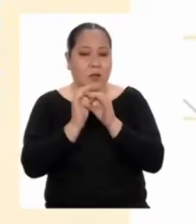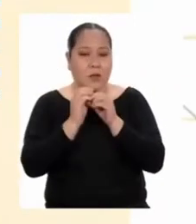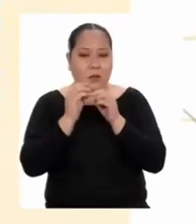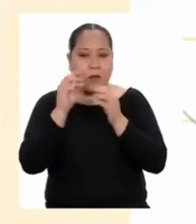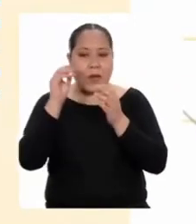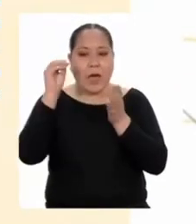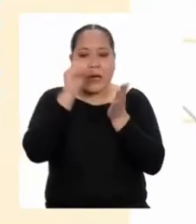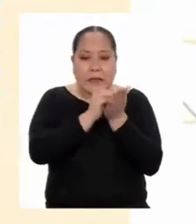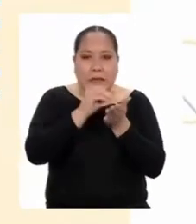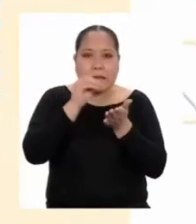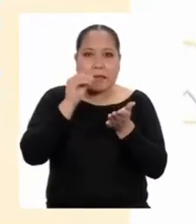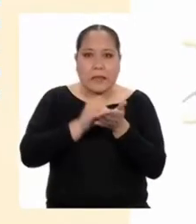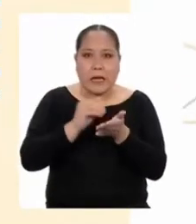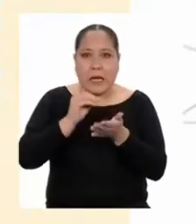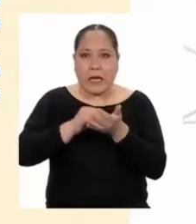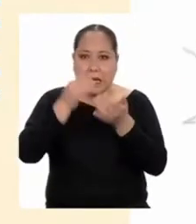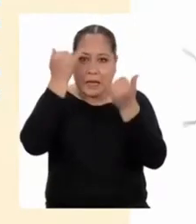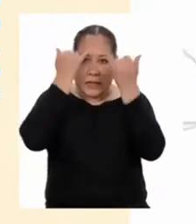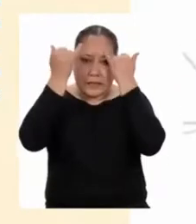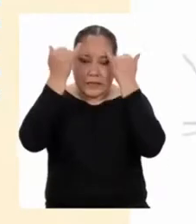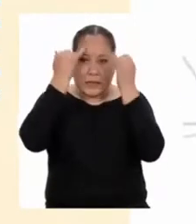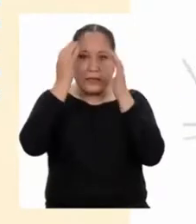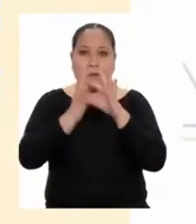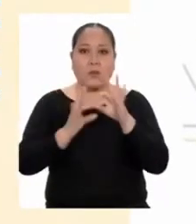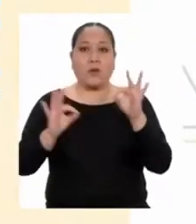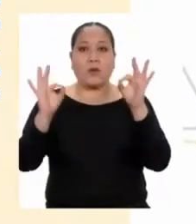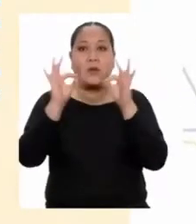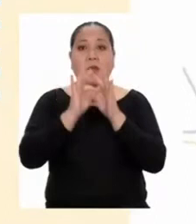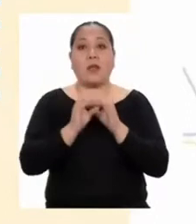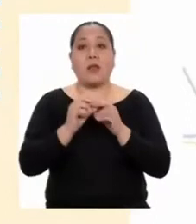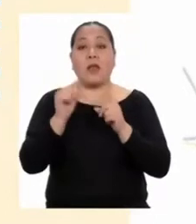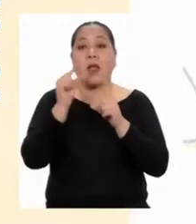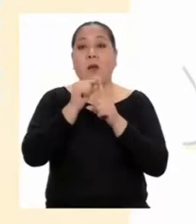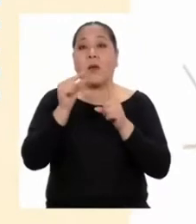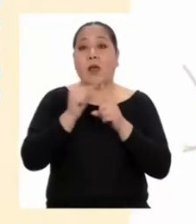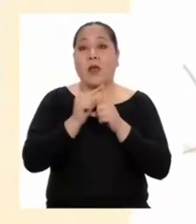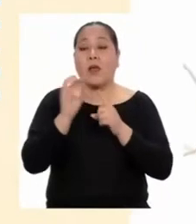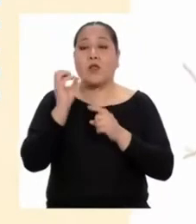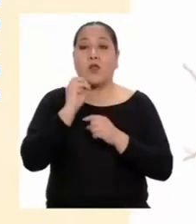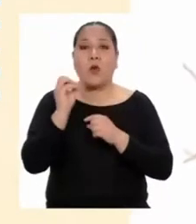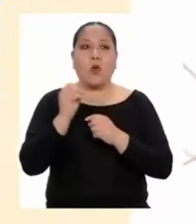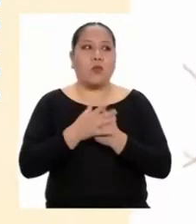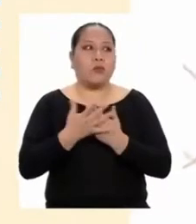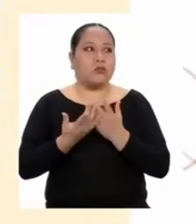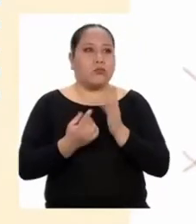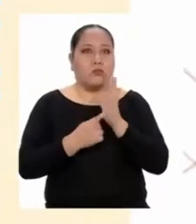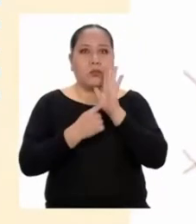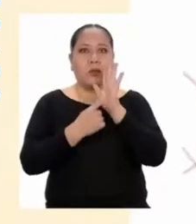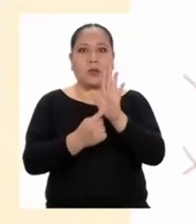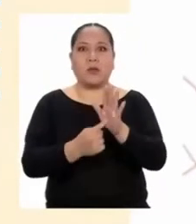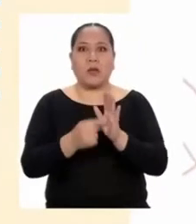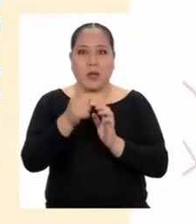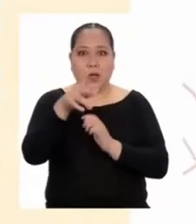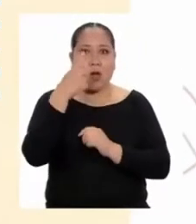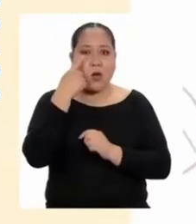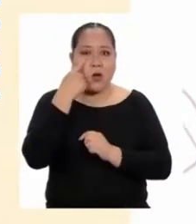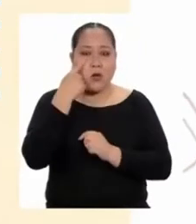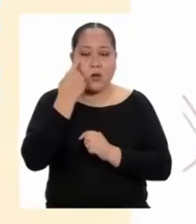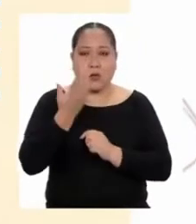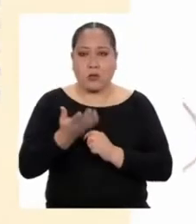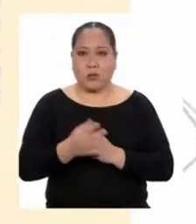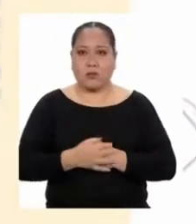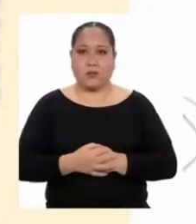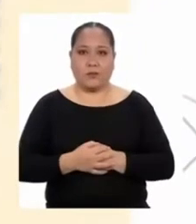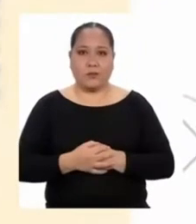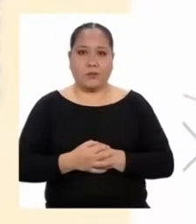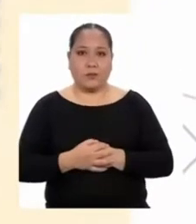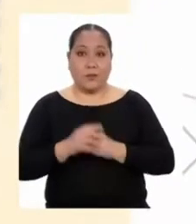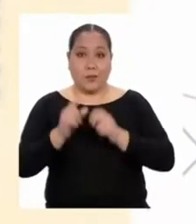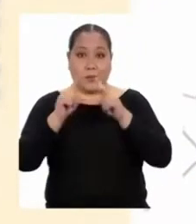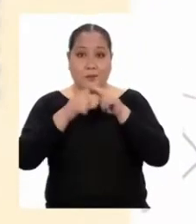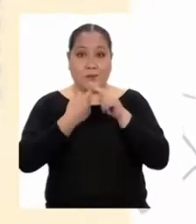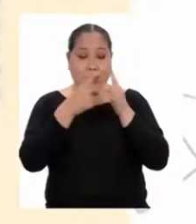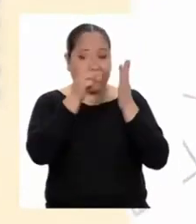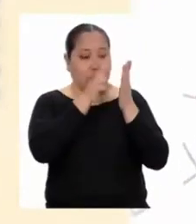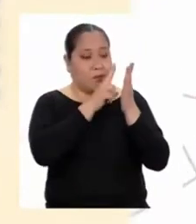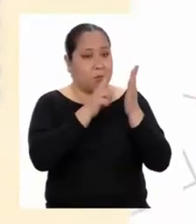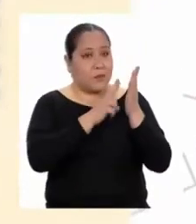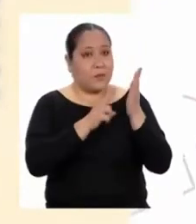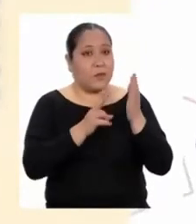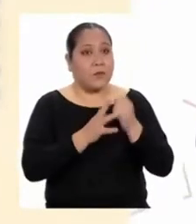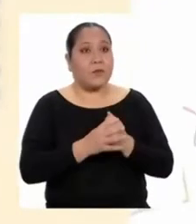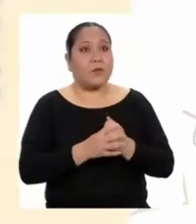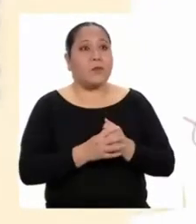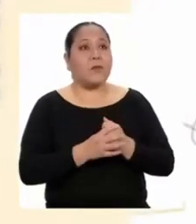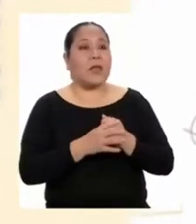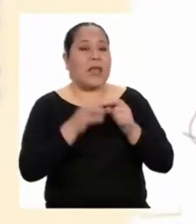ideas principales y las palabras o expresiones cuyo significado desconocemos. Comienzo a leer. La